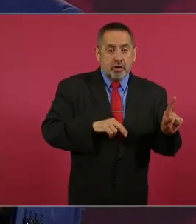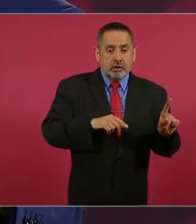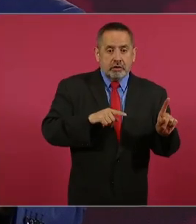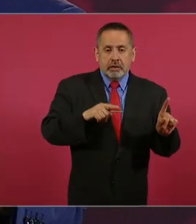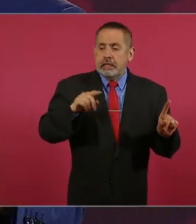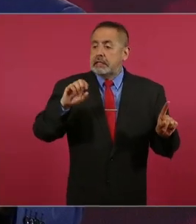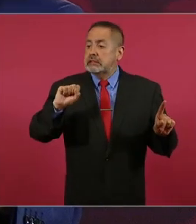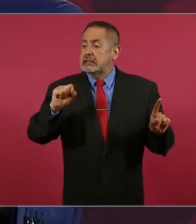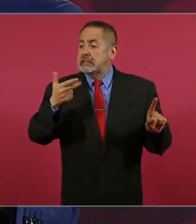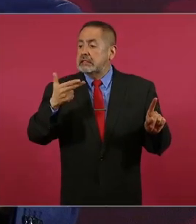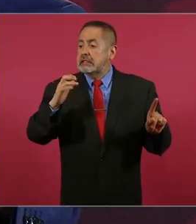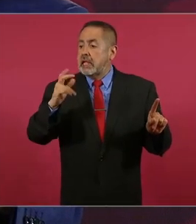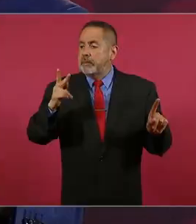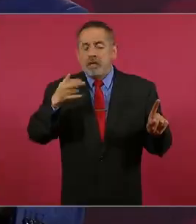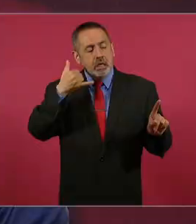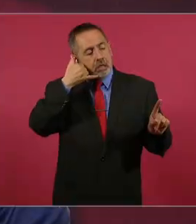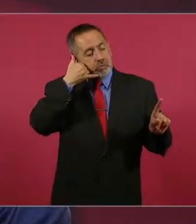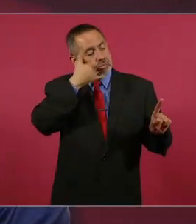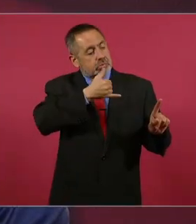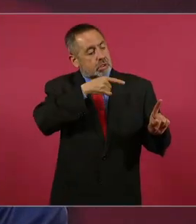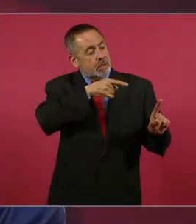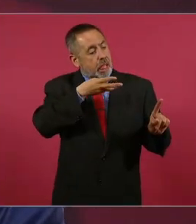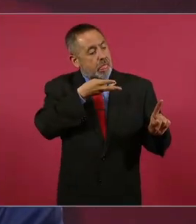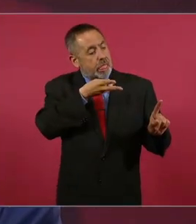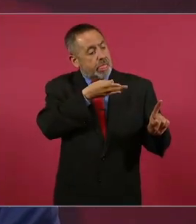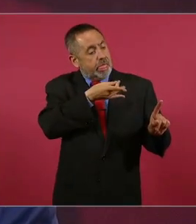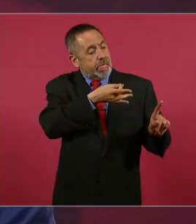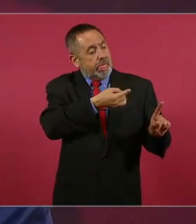Hacienda, de la Secretaría de Hacienda.